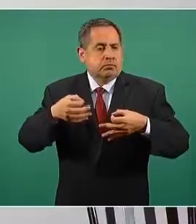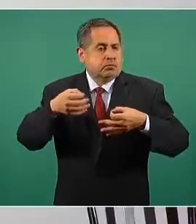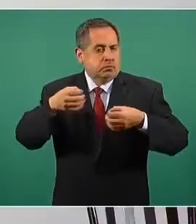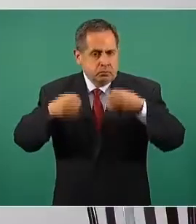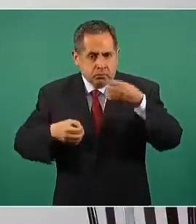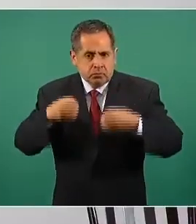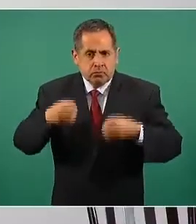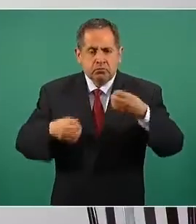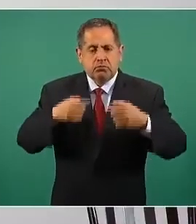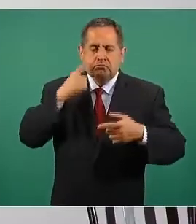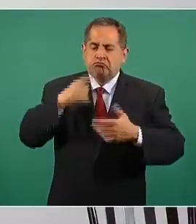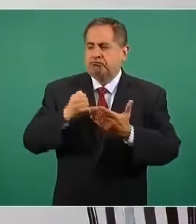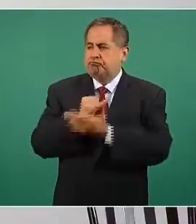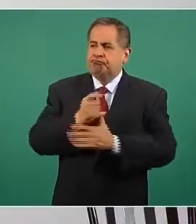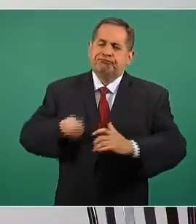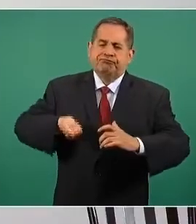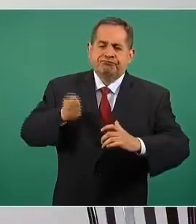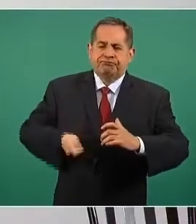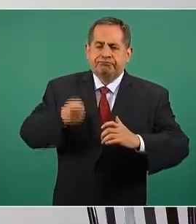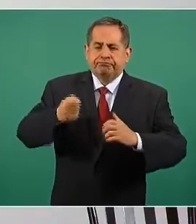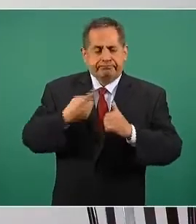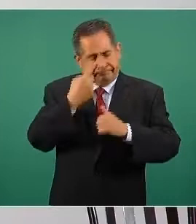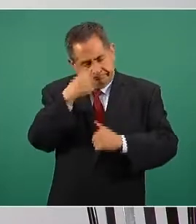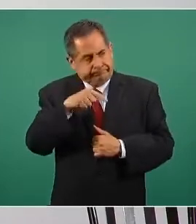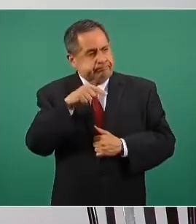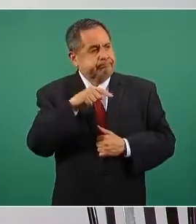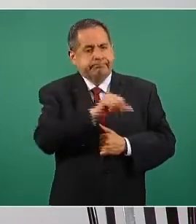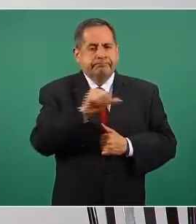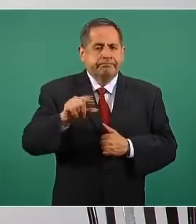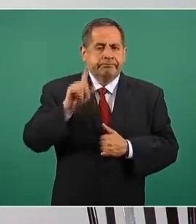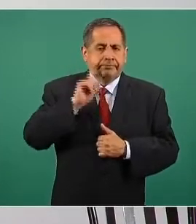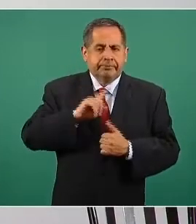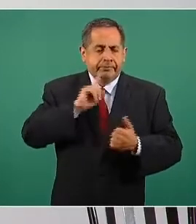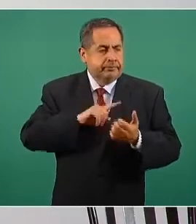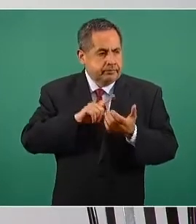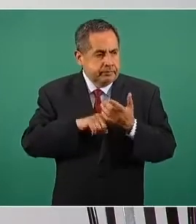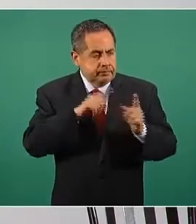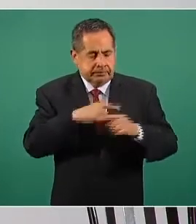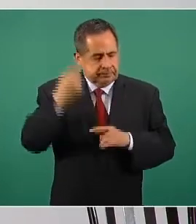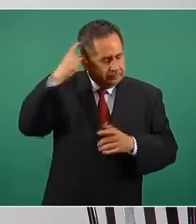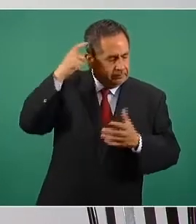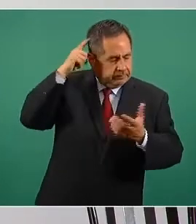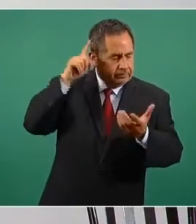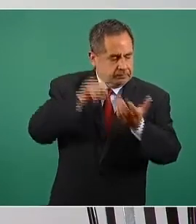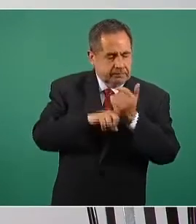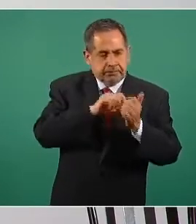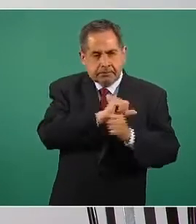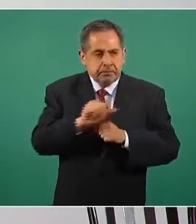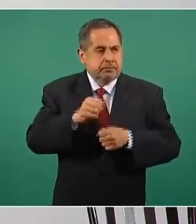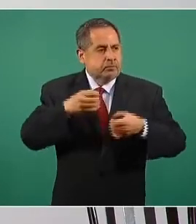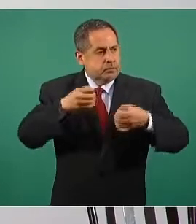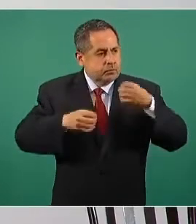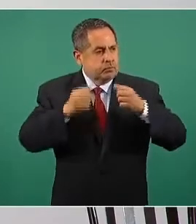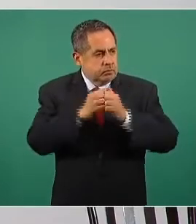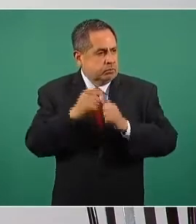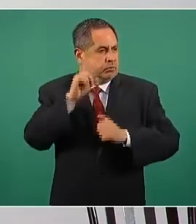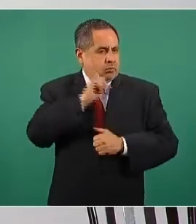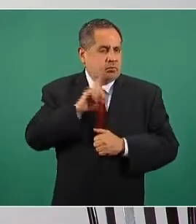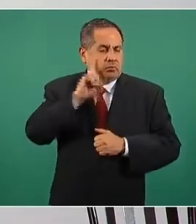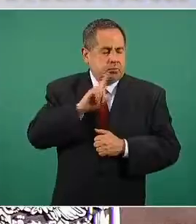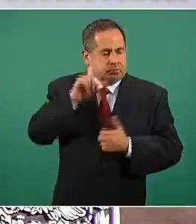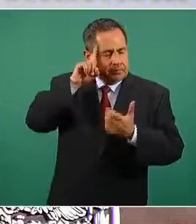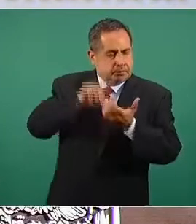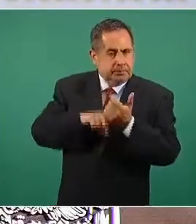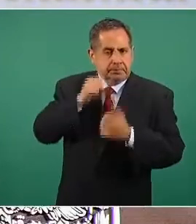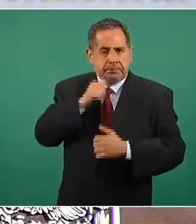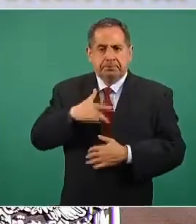caso de violencia en contra de mujeres, que todo se haga con perspectiva de género, capacitando. Desde luego